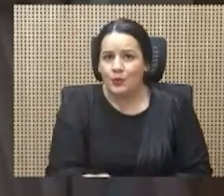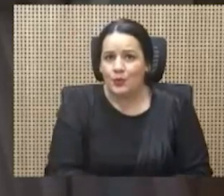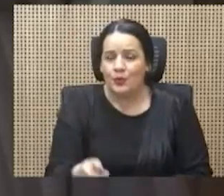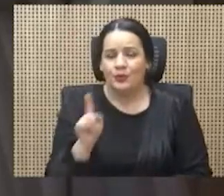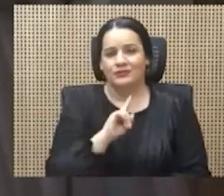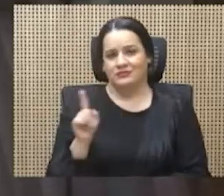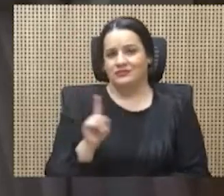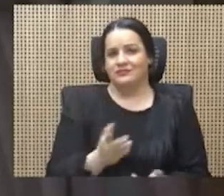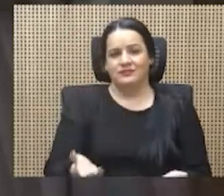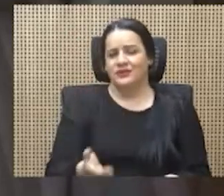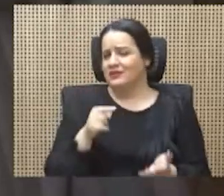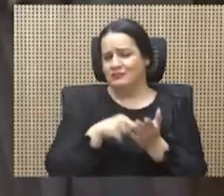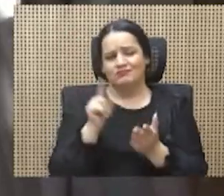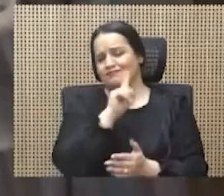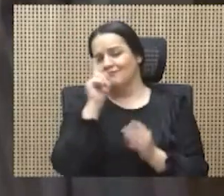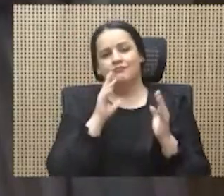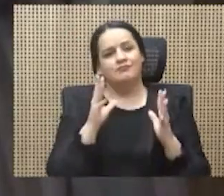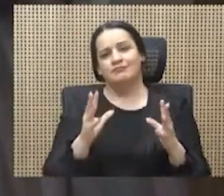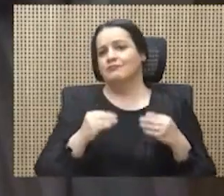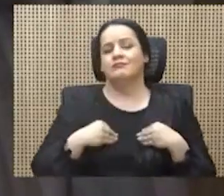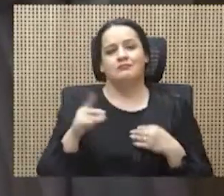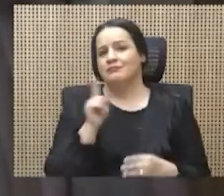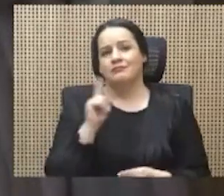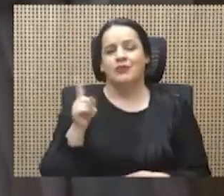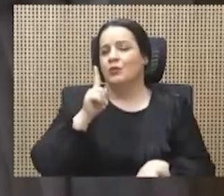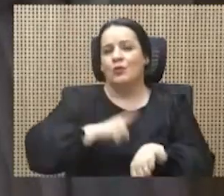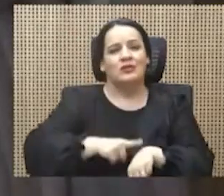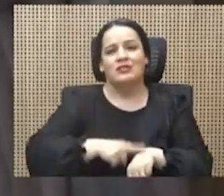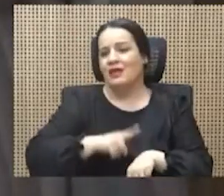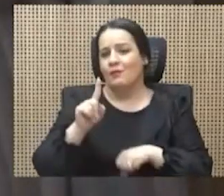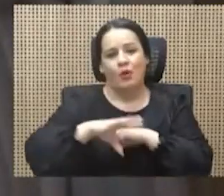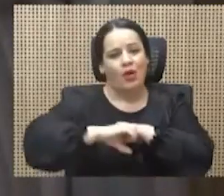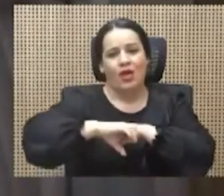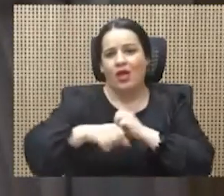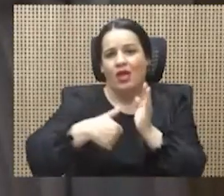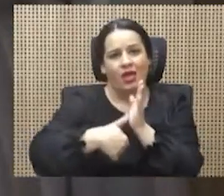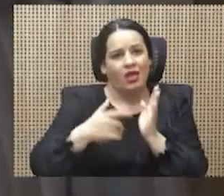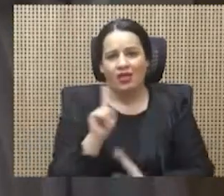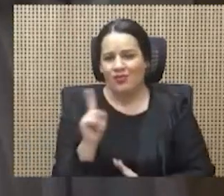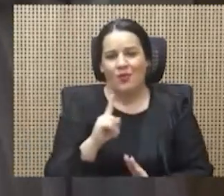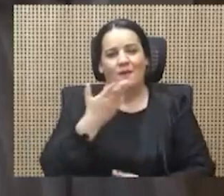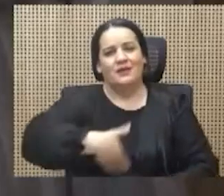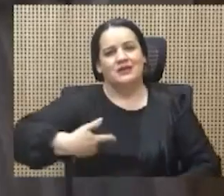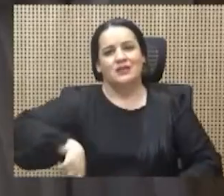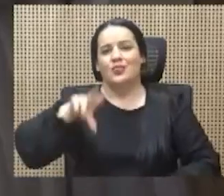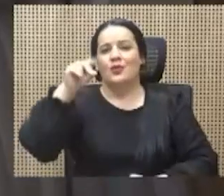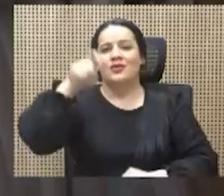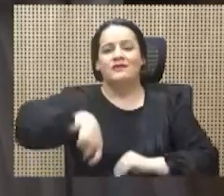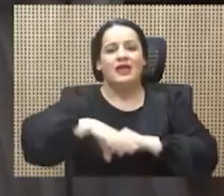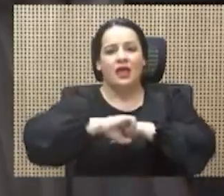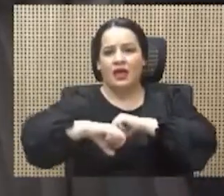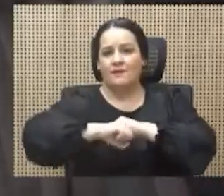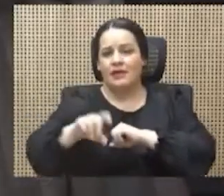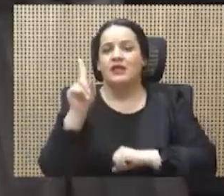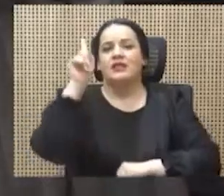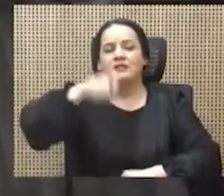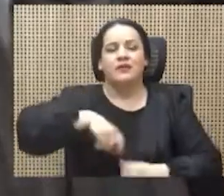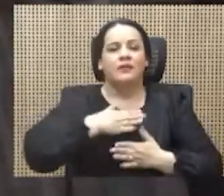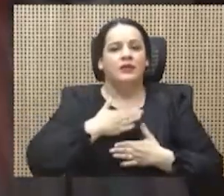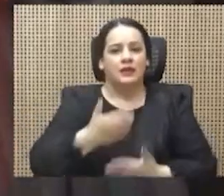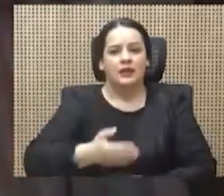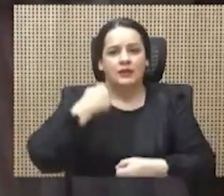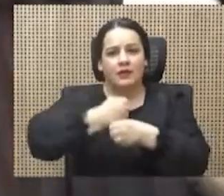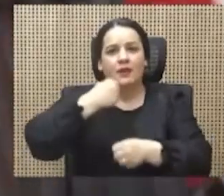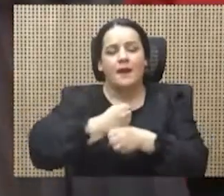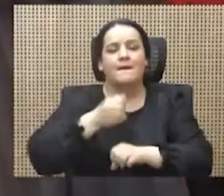Eso no es de recibo. No estamos en tiempo electoral, el presidente no debe hacer campaña, debemos dedicarnos a trabajar para